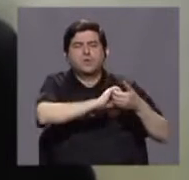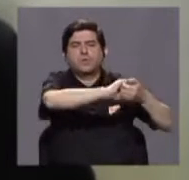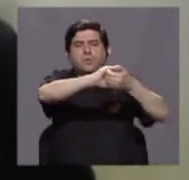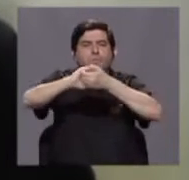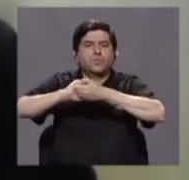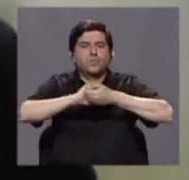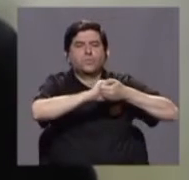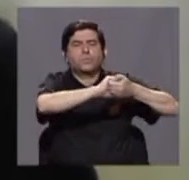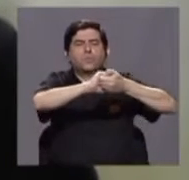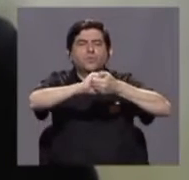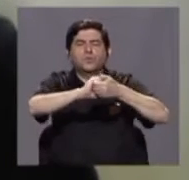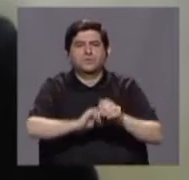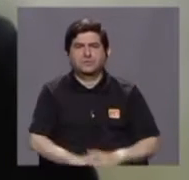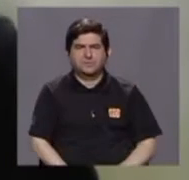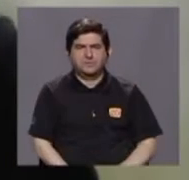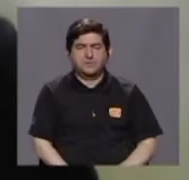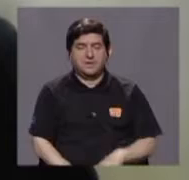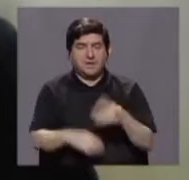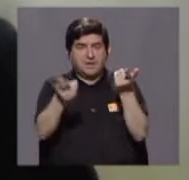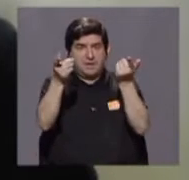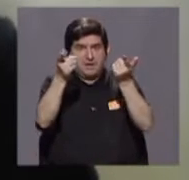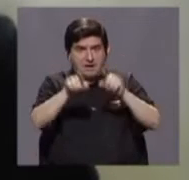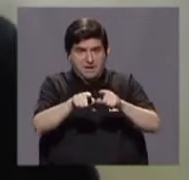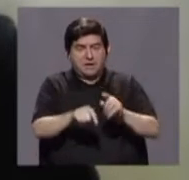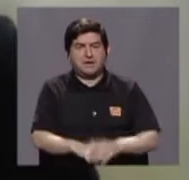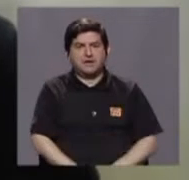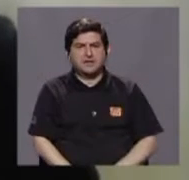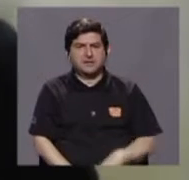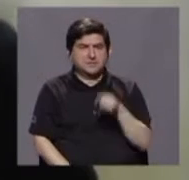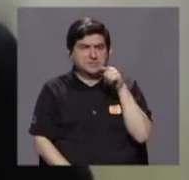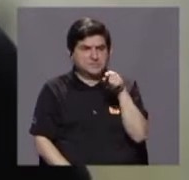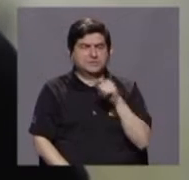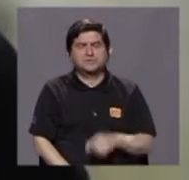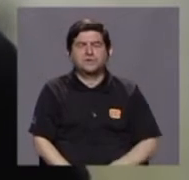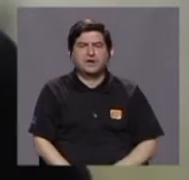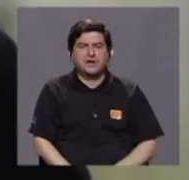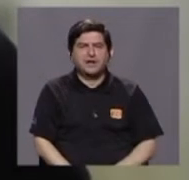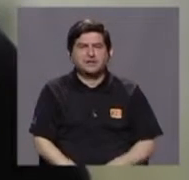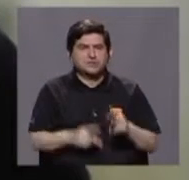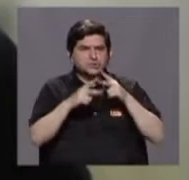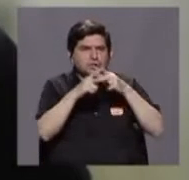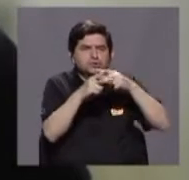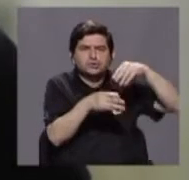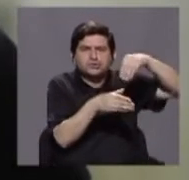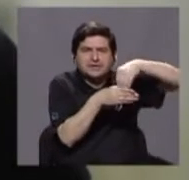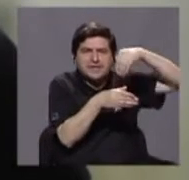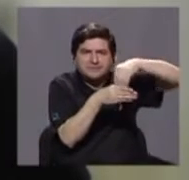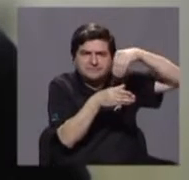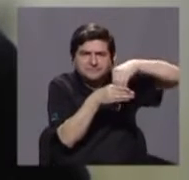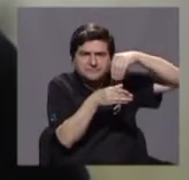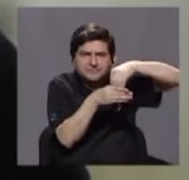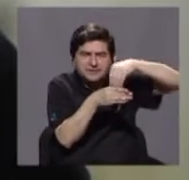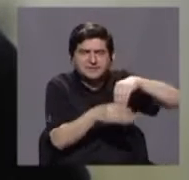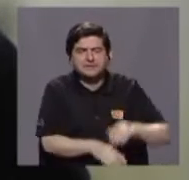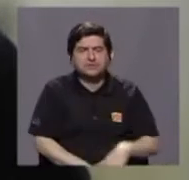mancomunadamente de estos proyectos de inversión que han de algún modo